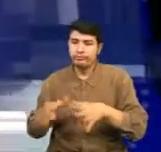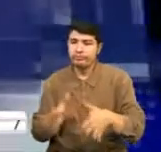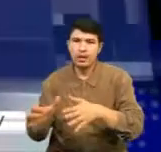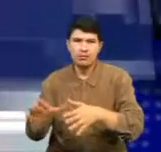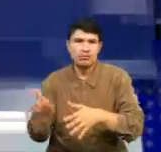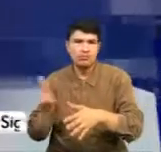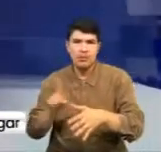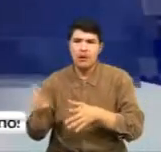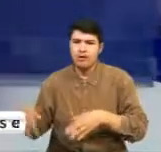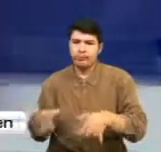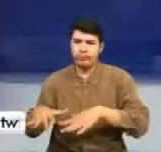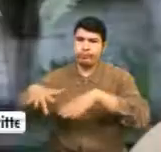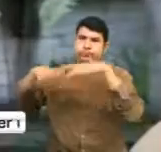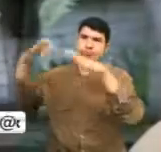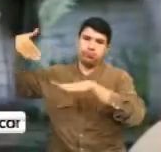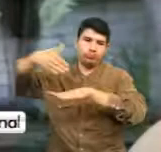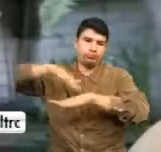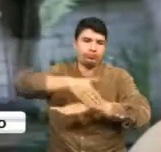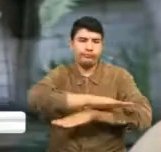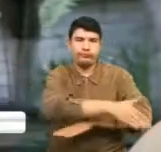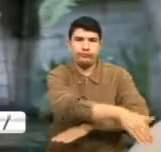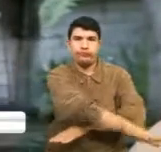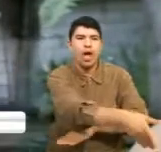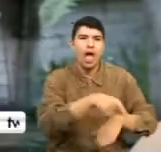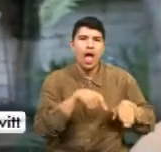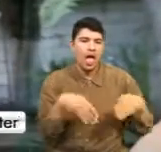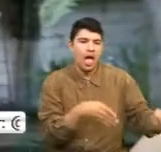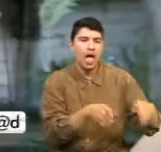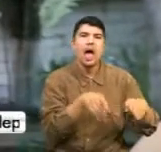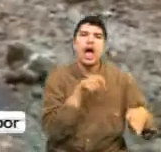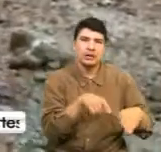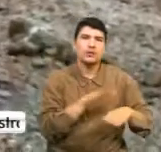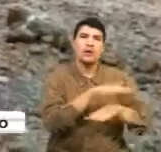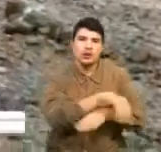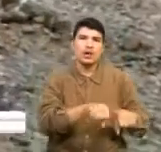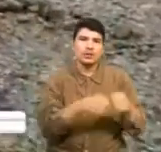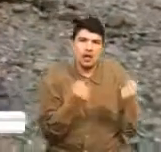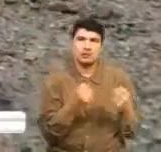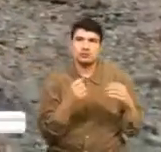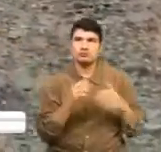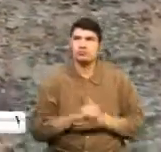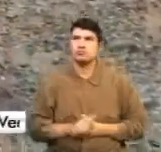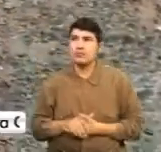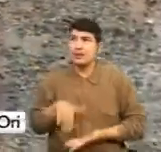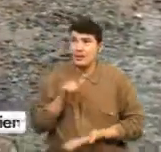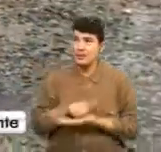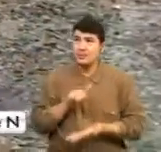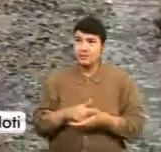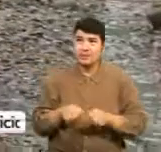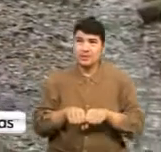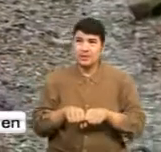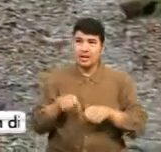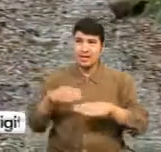que se hicieron, sino se van por encima de la vía, y esto es lo que ha venido generando las inundaciones. Asimismo, argumentan que las calles se han